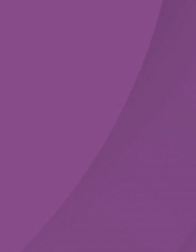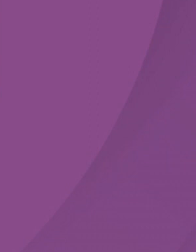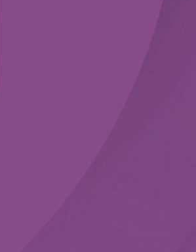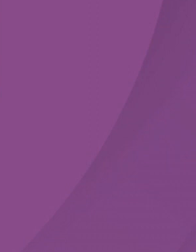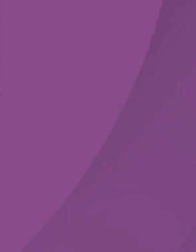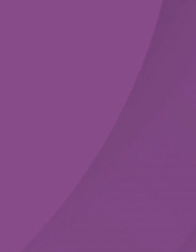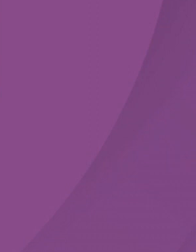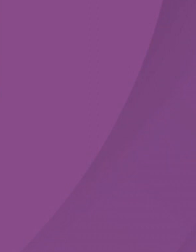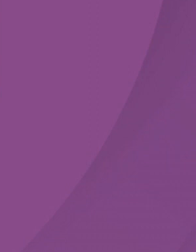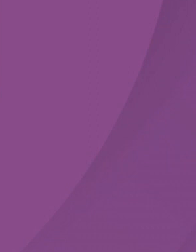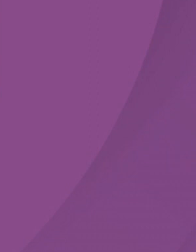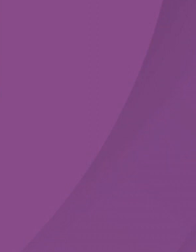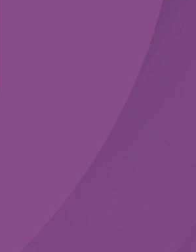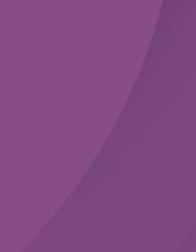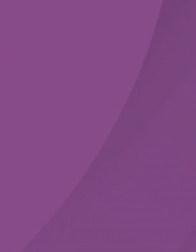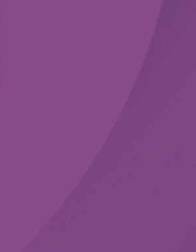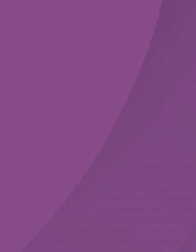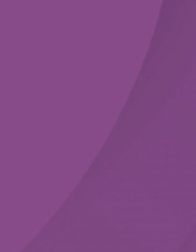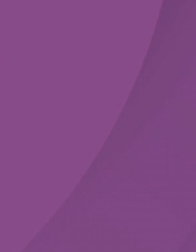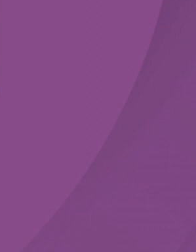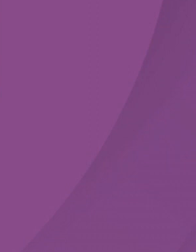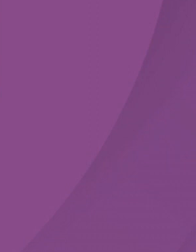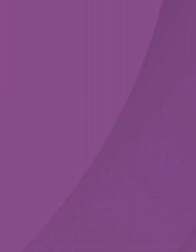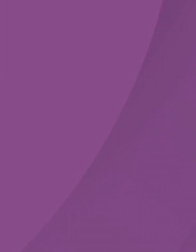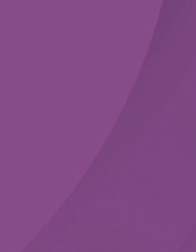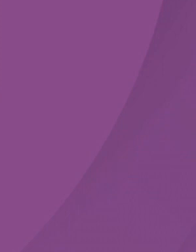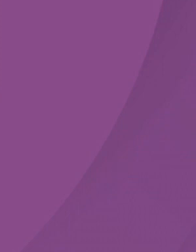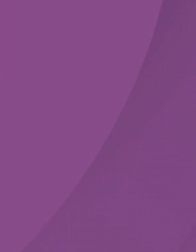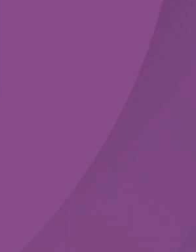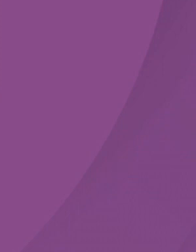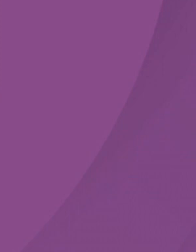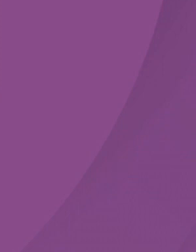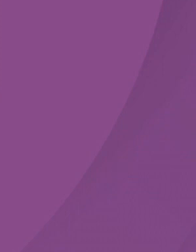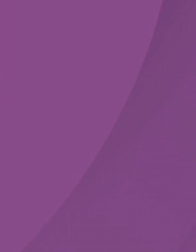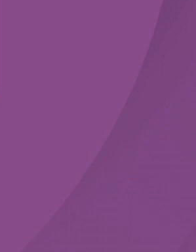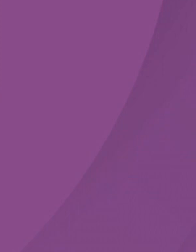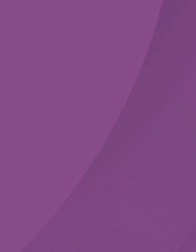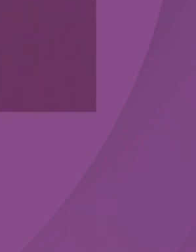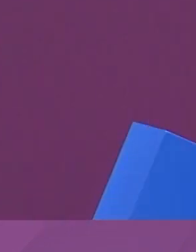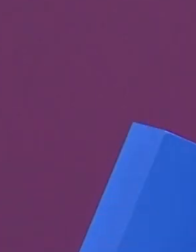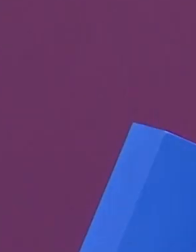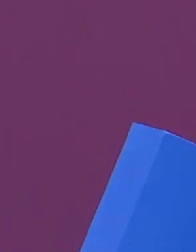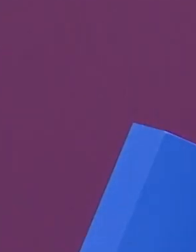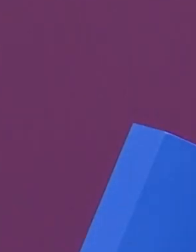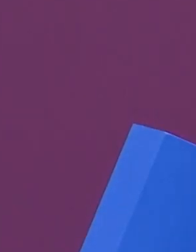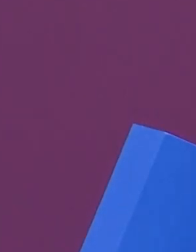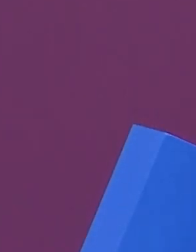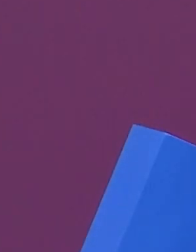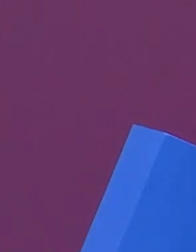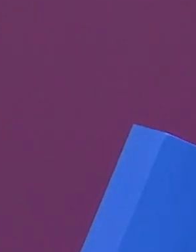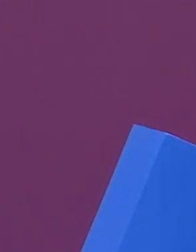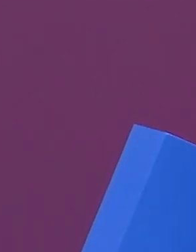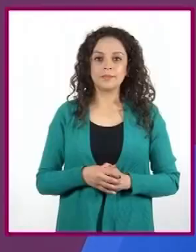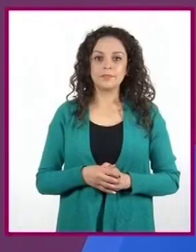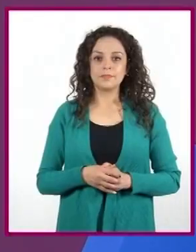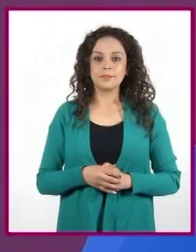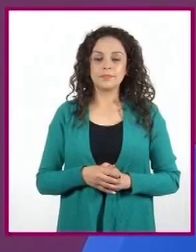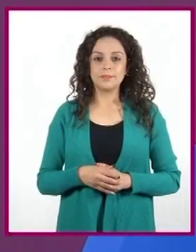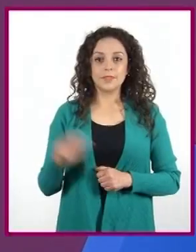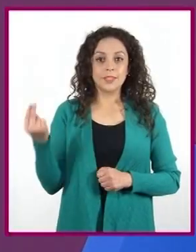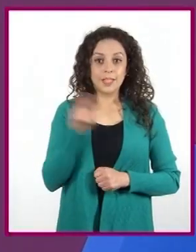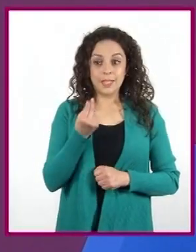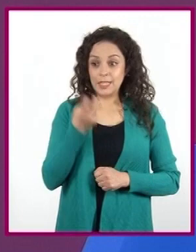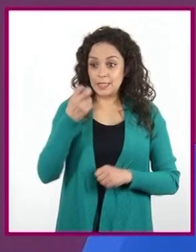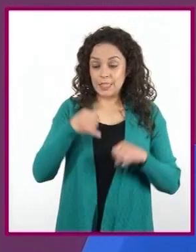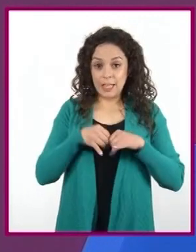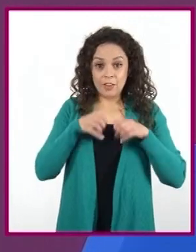o comerciales. Y nuestro propósito fue leer e interpretar contratos. Les invitamos a reforzar este